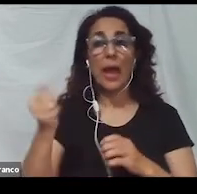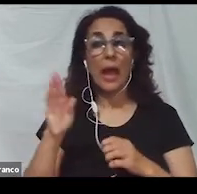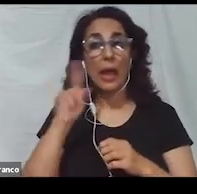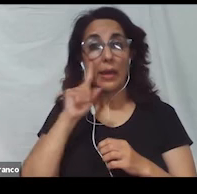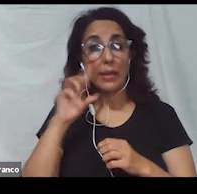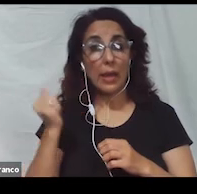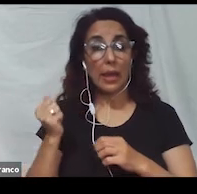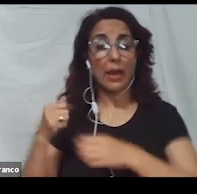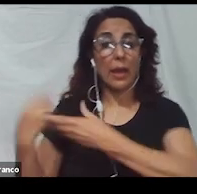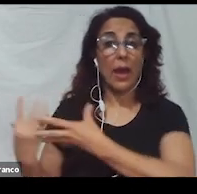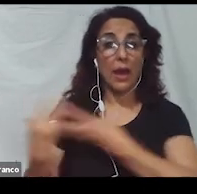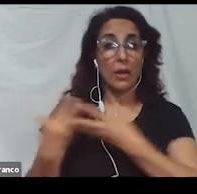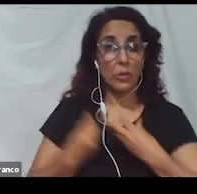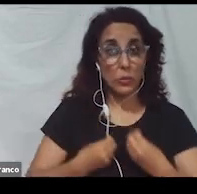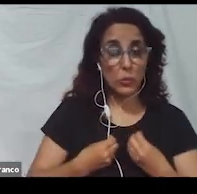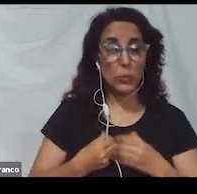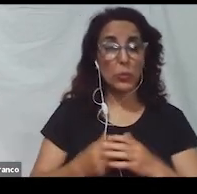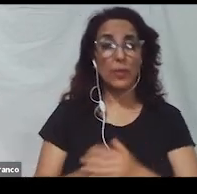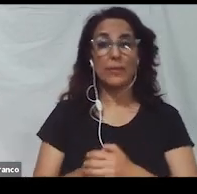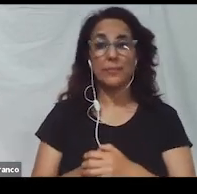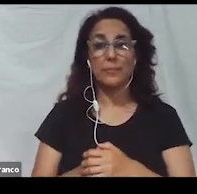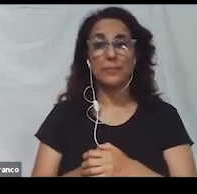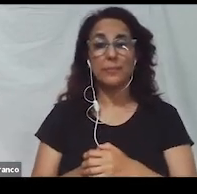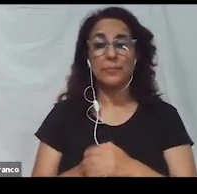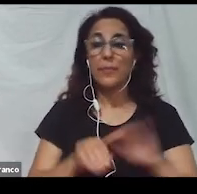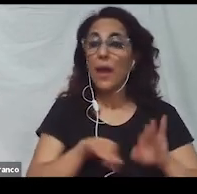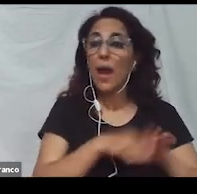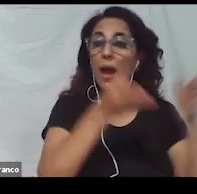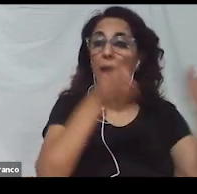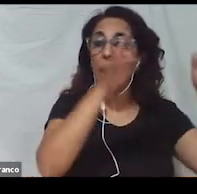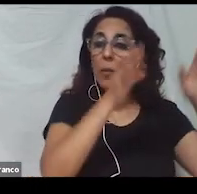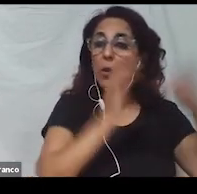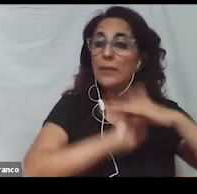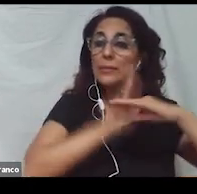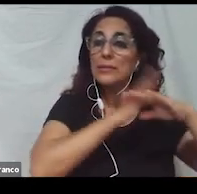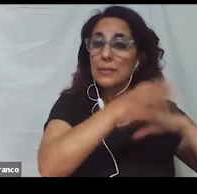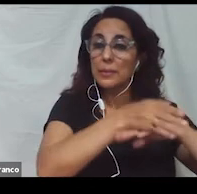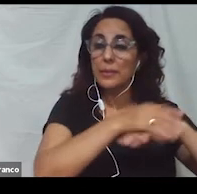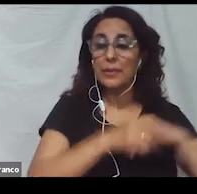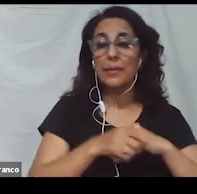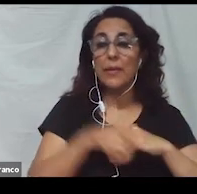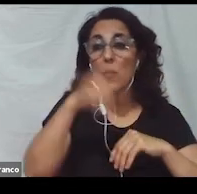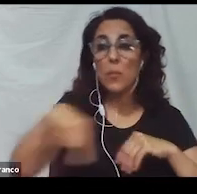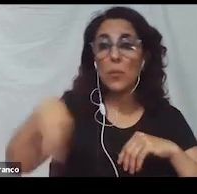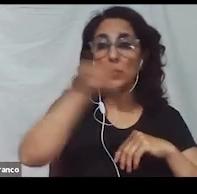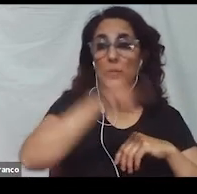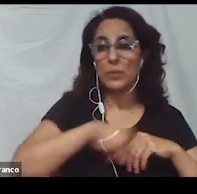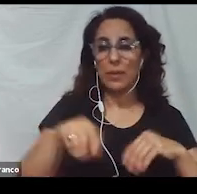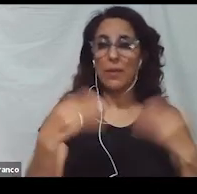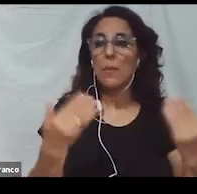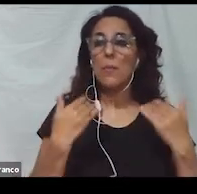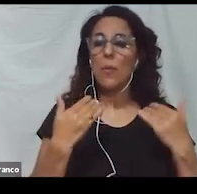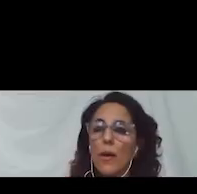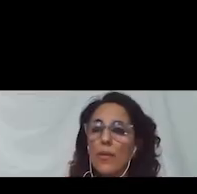ARIA, ¿sí? Le vamos a dar sentido semántico a nuestro árbol de accesibilidad. Entonces, siempre que ustedes